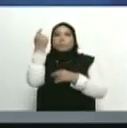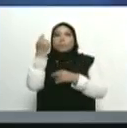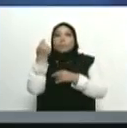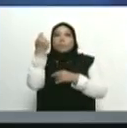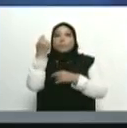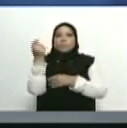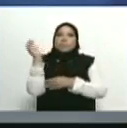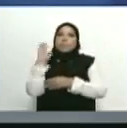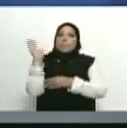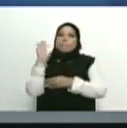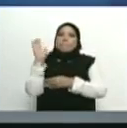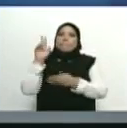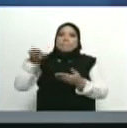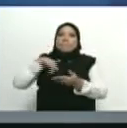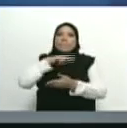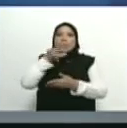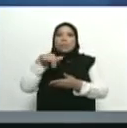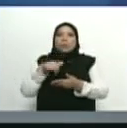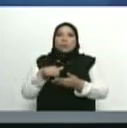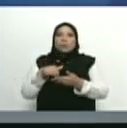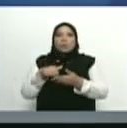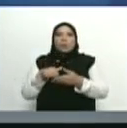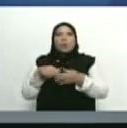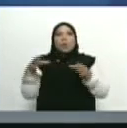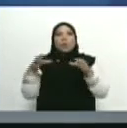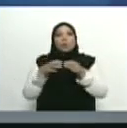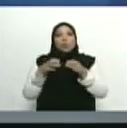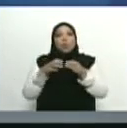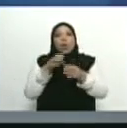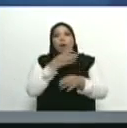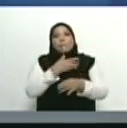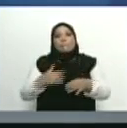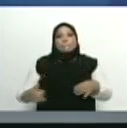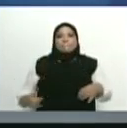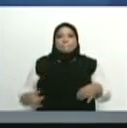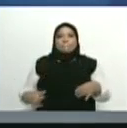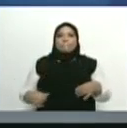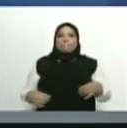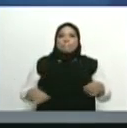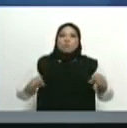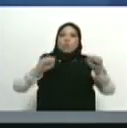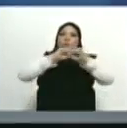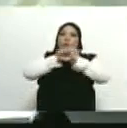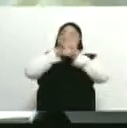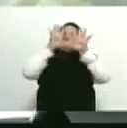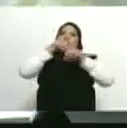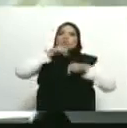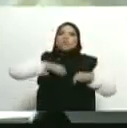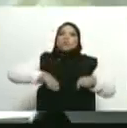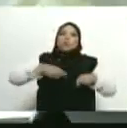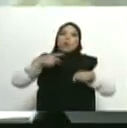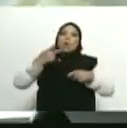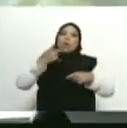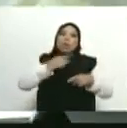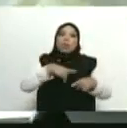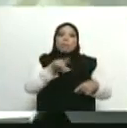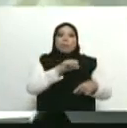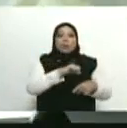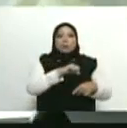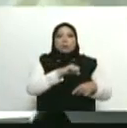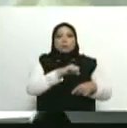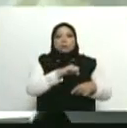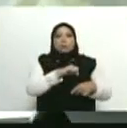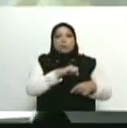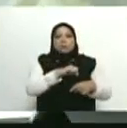de la Asamblea Nacional, miembro de la Comisión Presidencial para el Esclarecimiento de la Verdad Histórica y la Descolonización, y